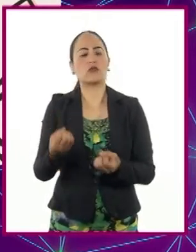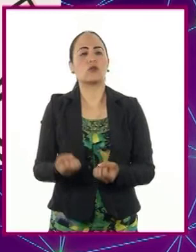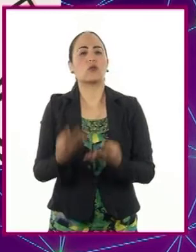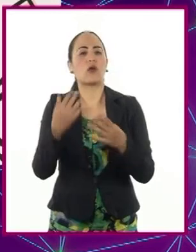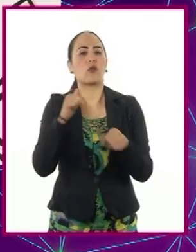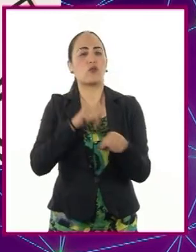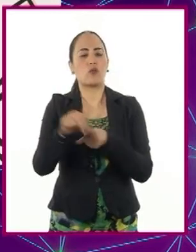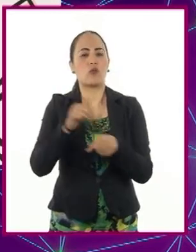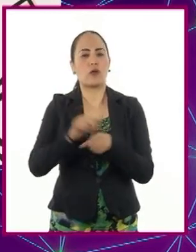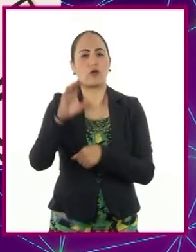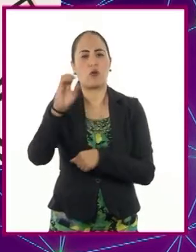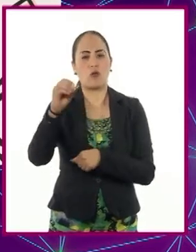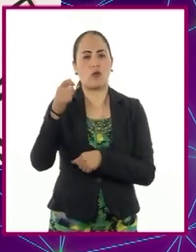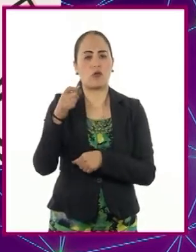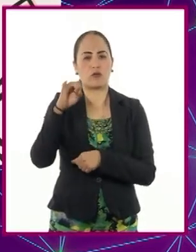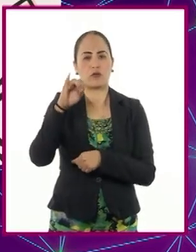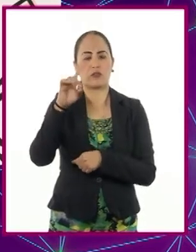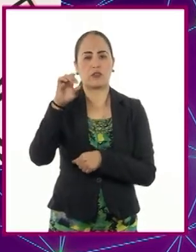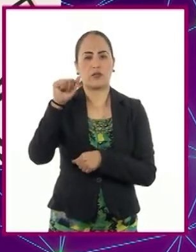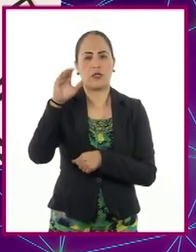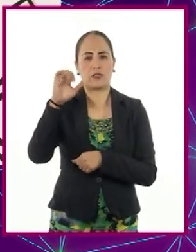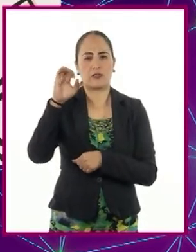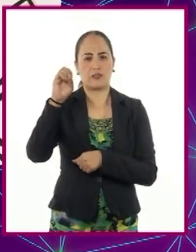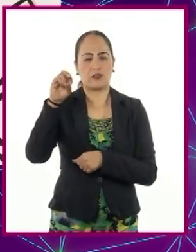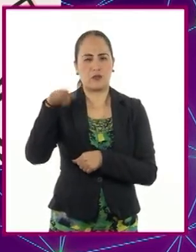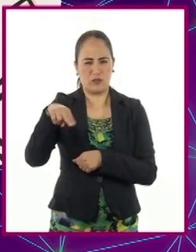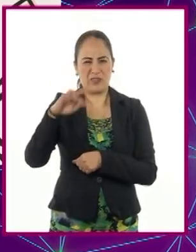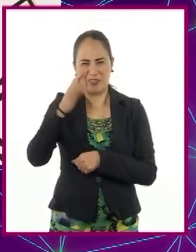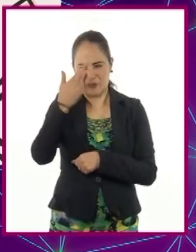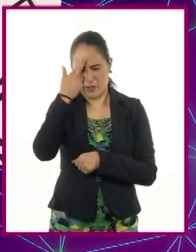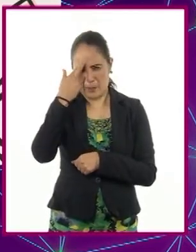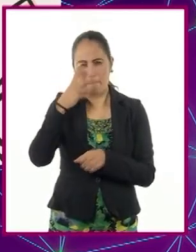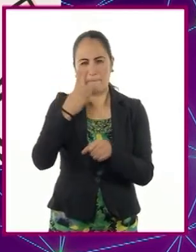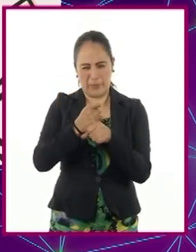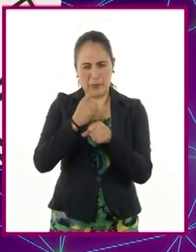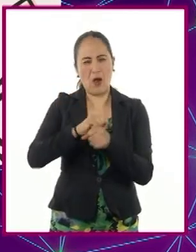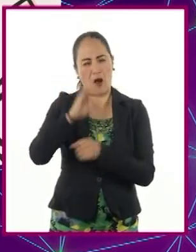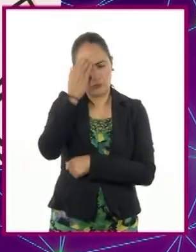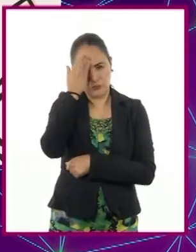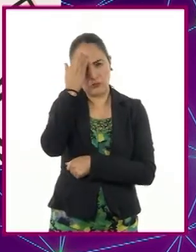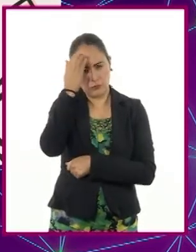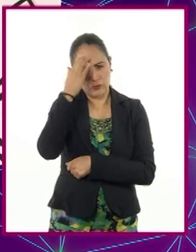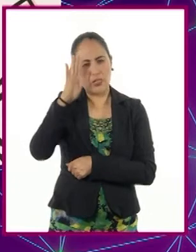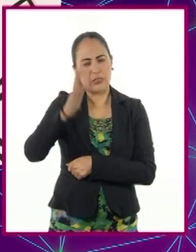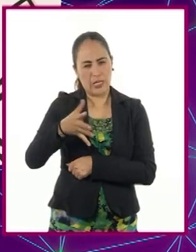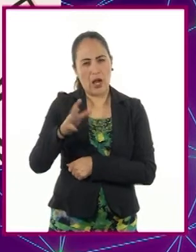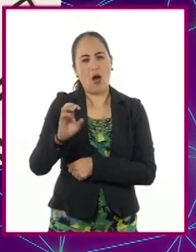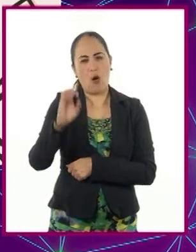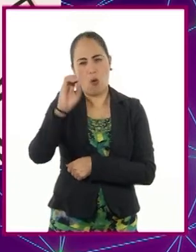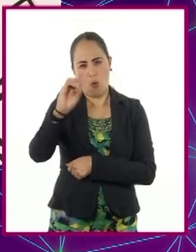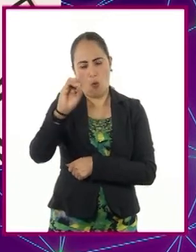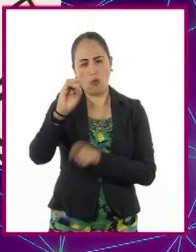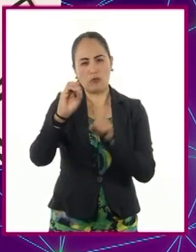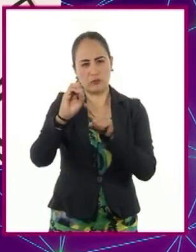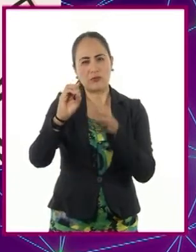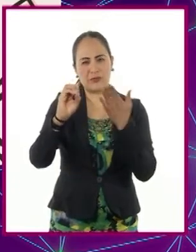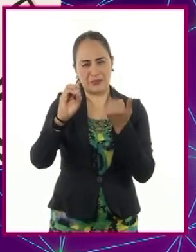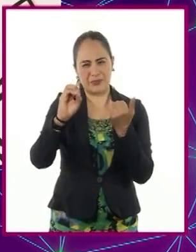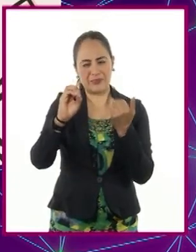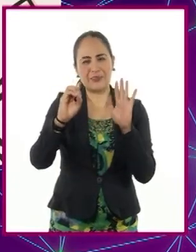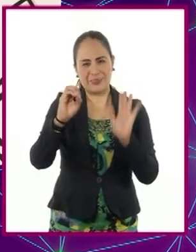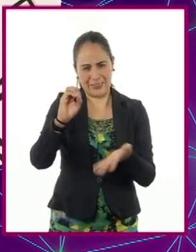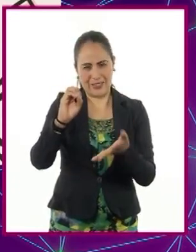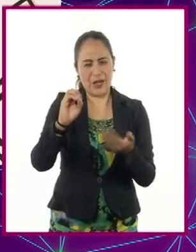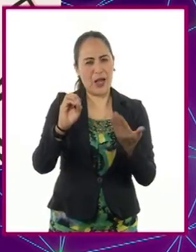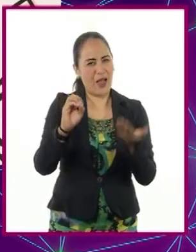cuenta que primero se coloca el número del elemento que ya conocemos, que en este caso es el oxígeno. En la actividad anterior